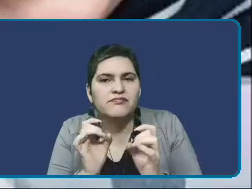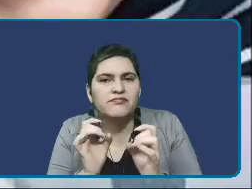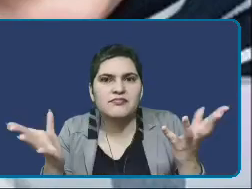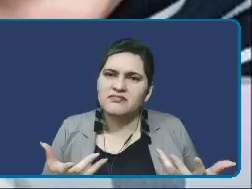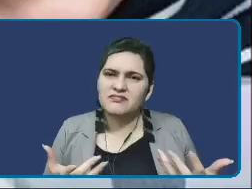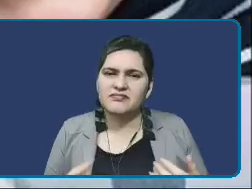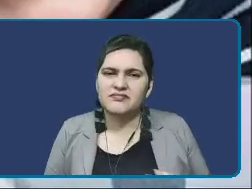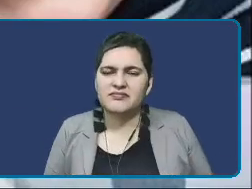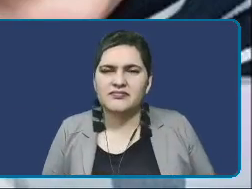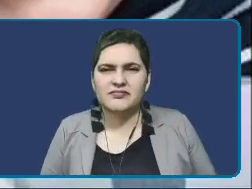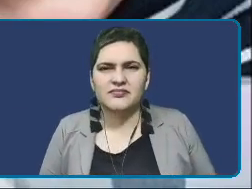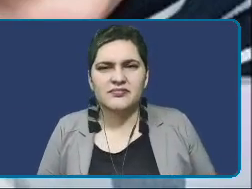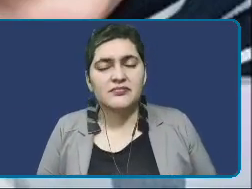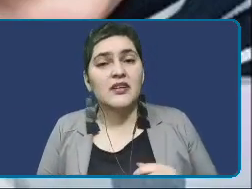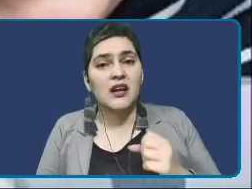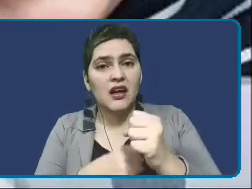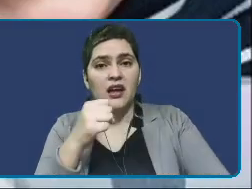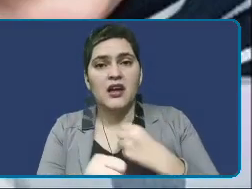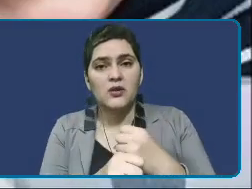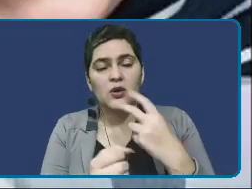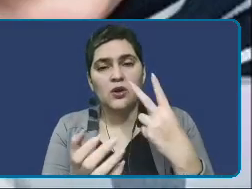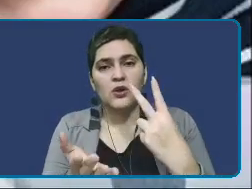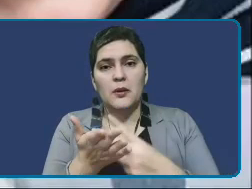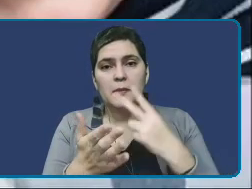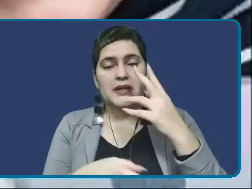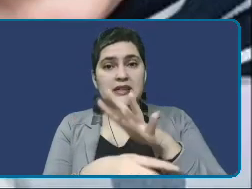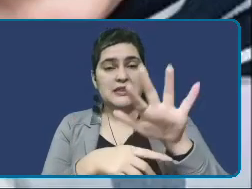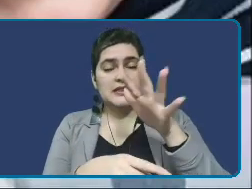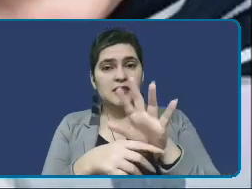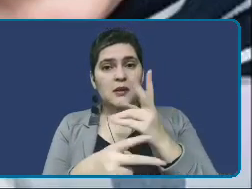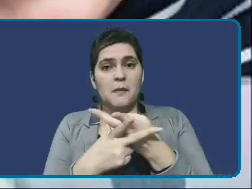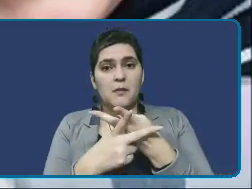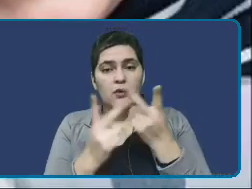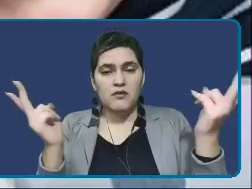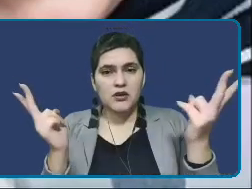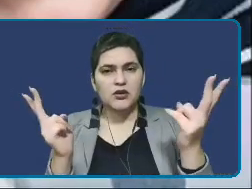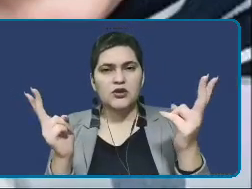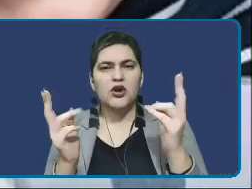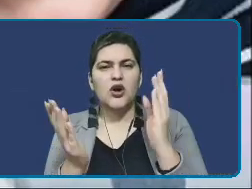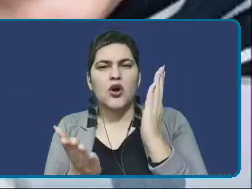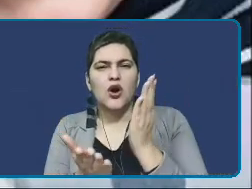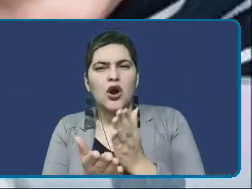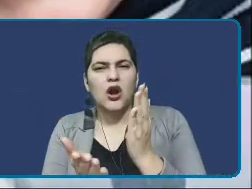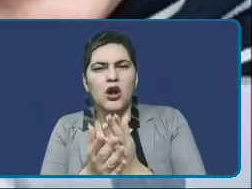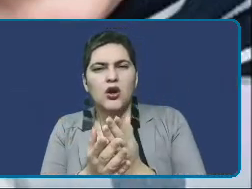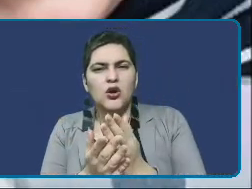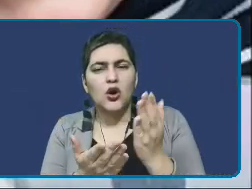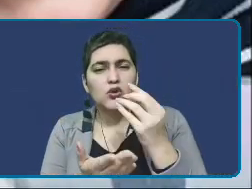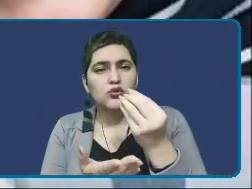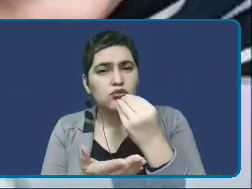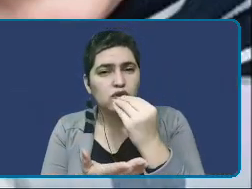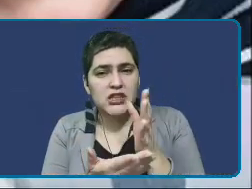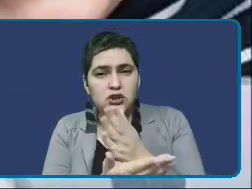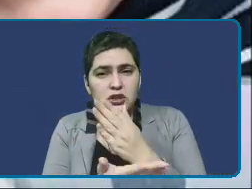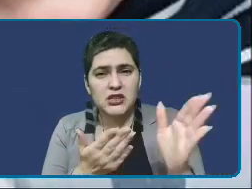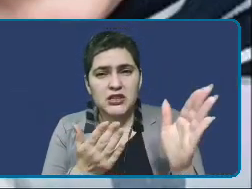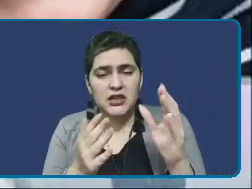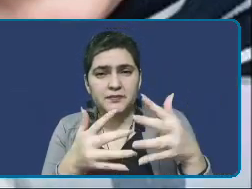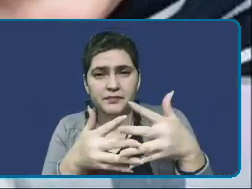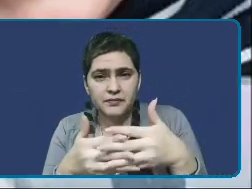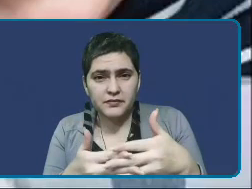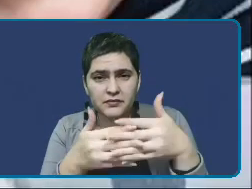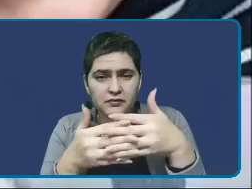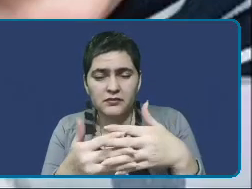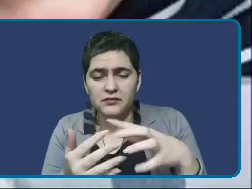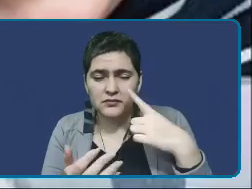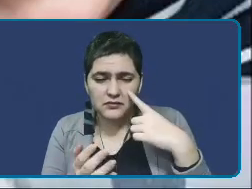año 2015 publicaron las nutricionistas, el colegio como de nutricionistas en Estados Unidos, unas guías de tratamiento.